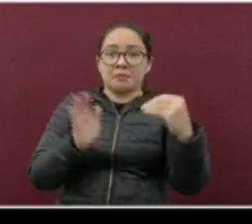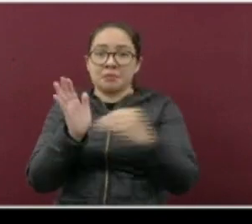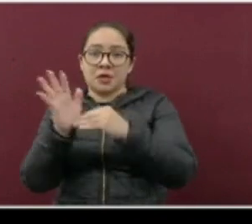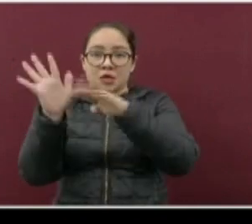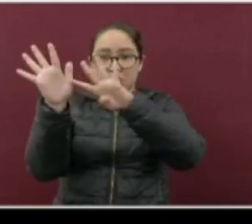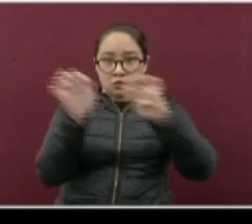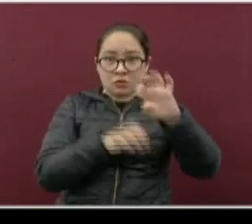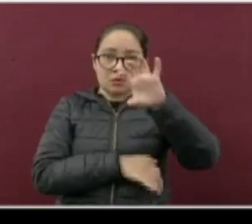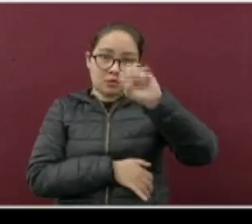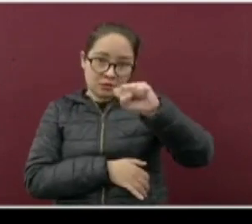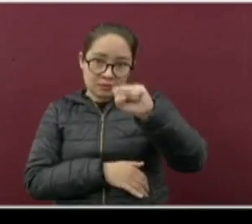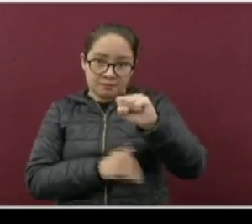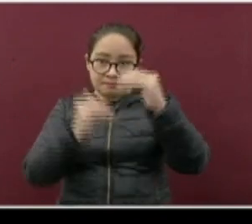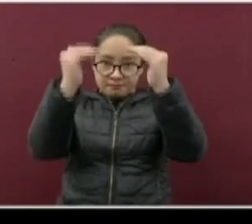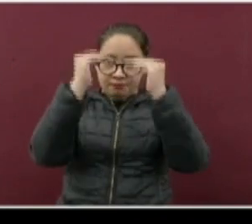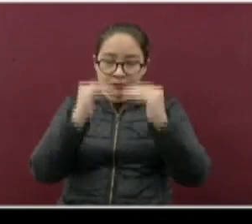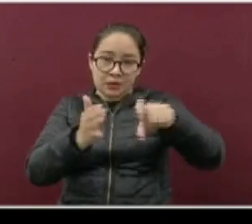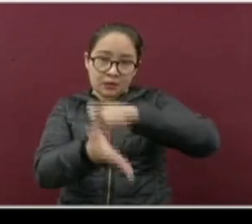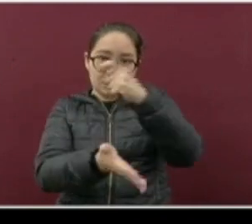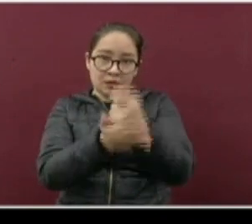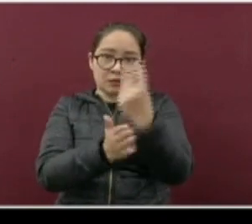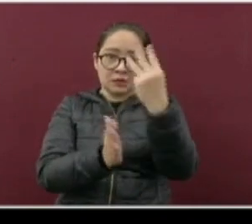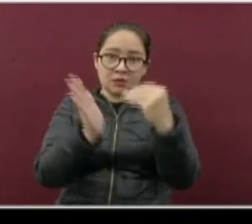casos. Le sigue Jalapa, con